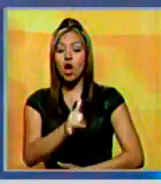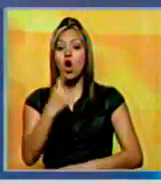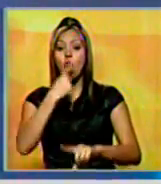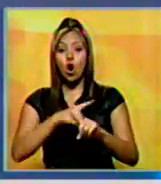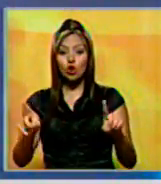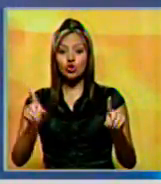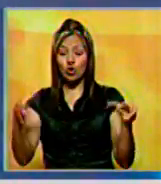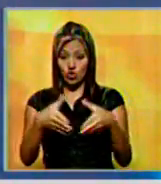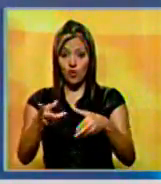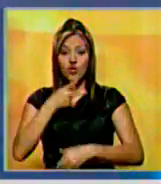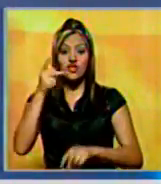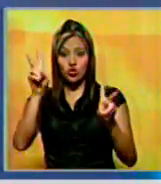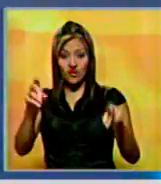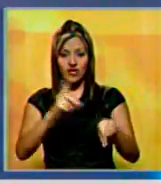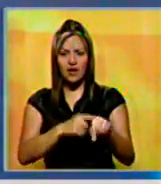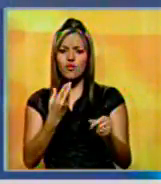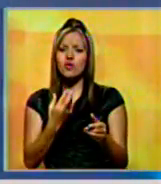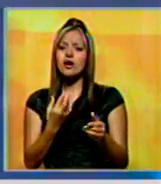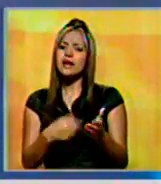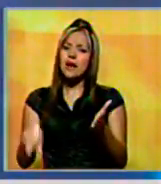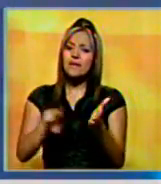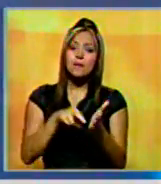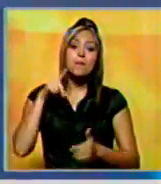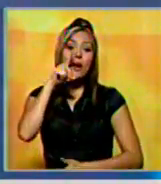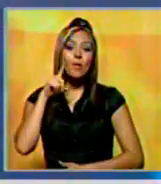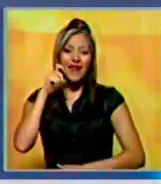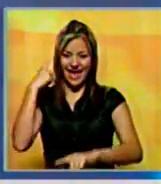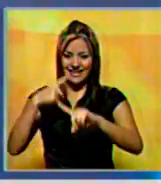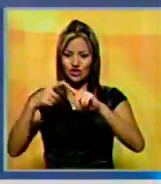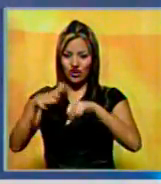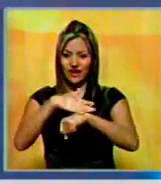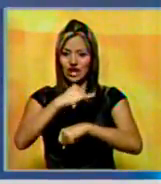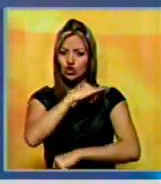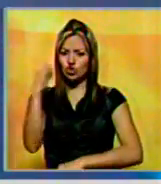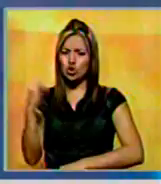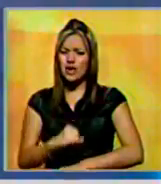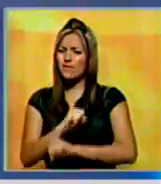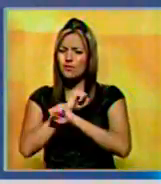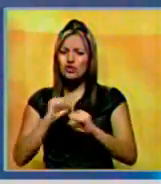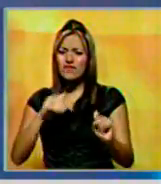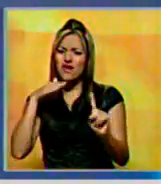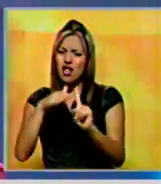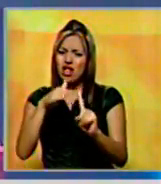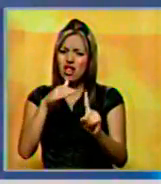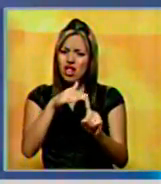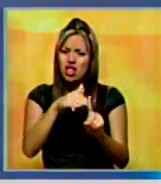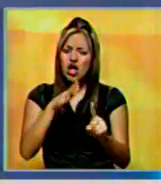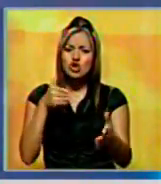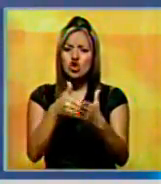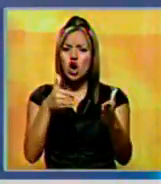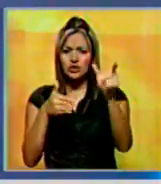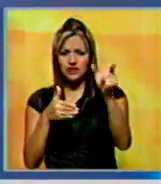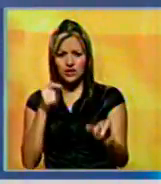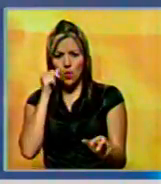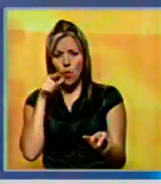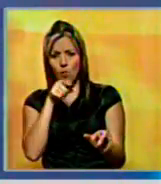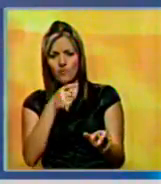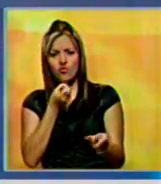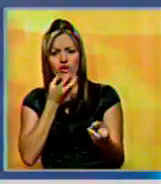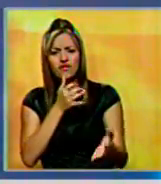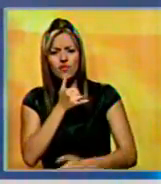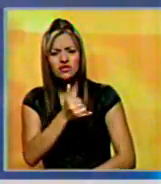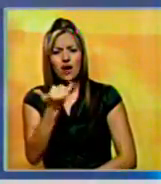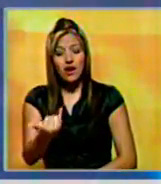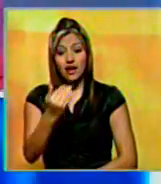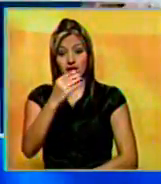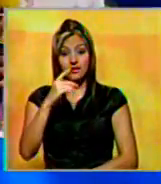Un nuevo tiempo ratifica el respaldo al exgobernador del Zulia, Pablo Pérez, y rechaza la persecución política en su contra. A esta hora hacemos un contacto en vivo y directo con nuestra